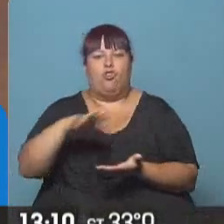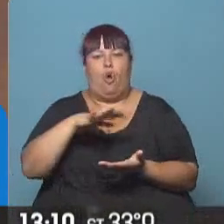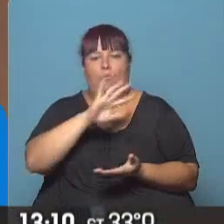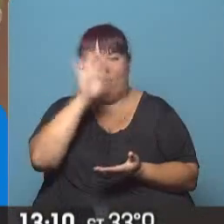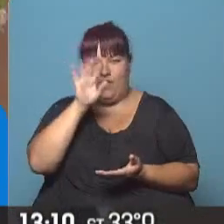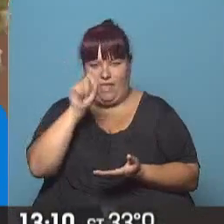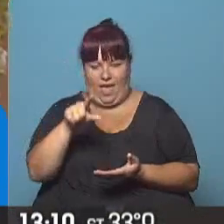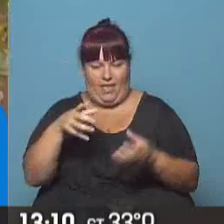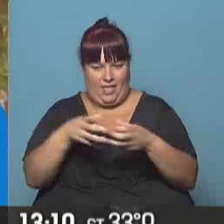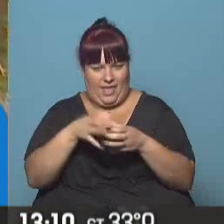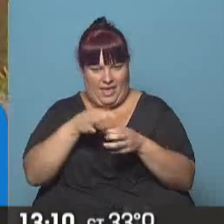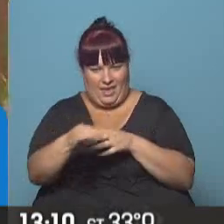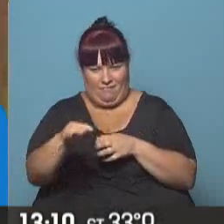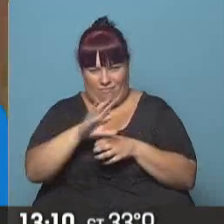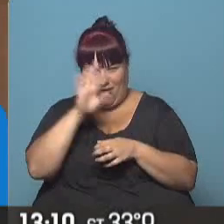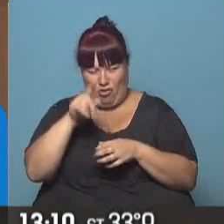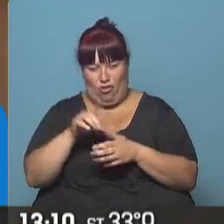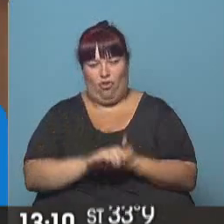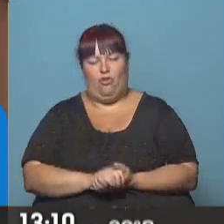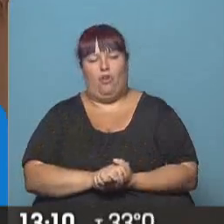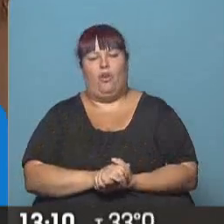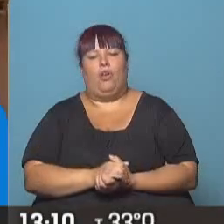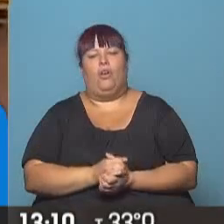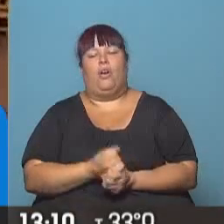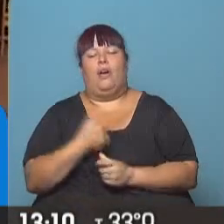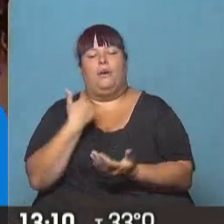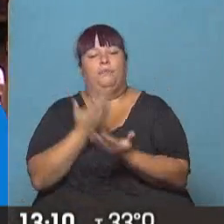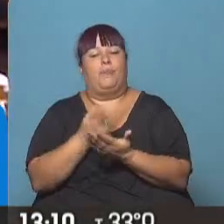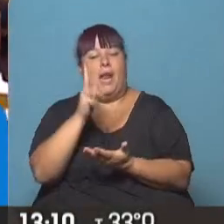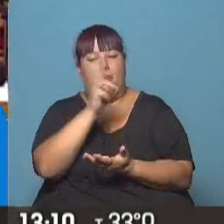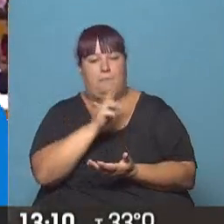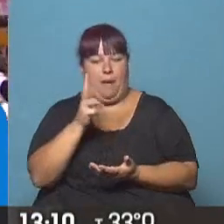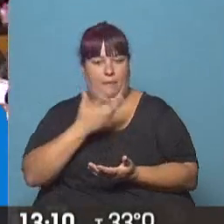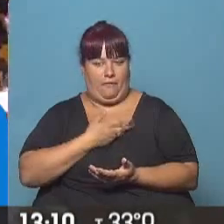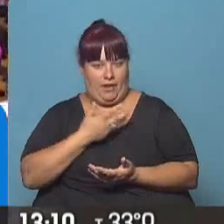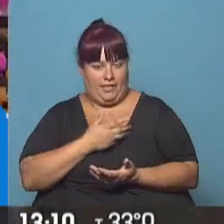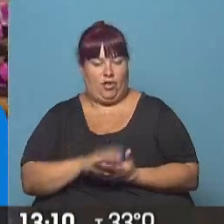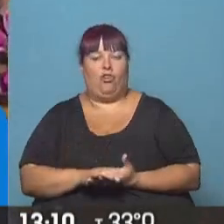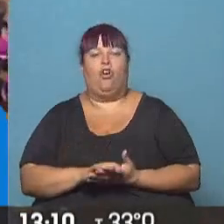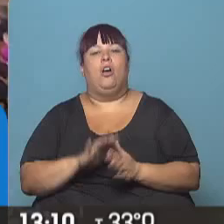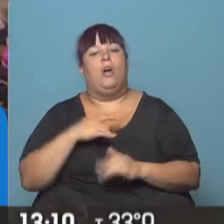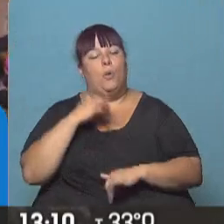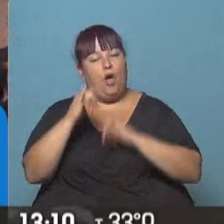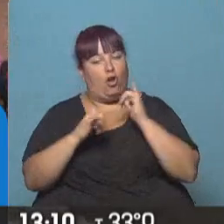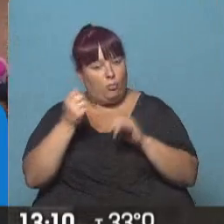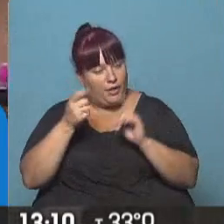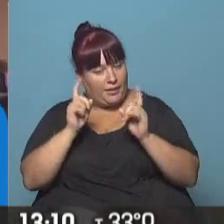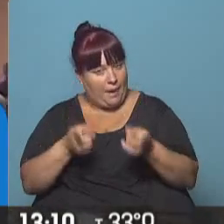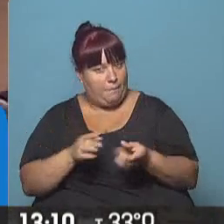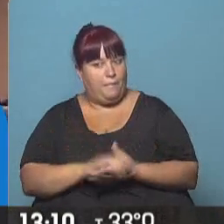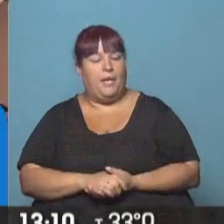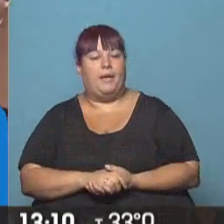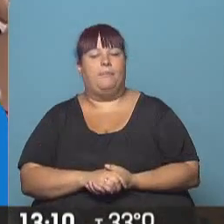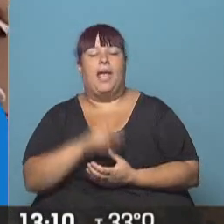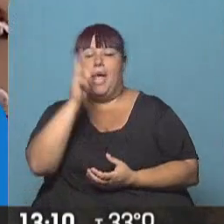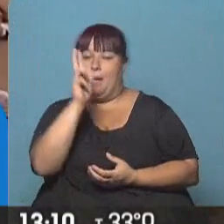comunidades de pueblos originarios ante el Papa Francisco. Hay que decir además que